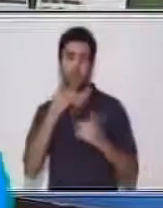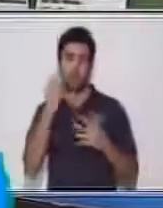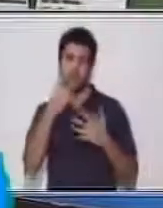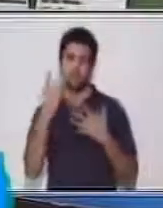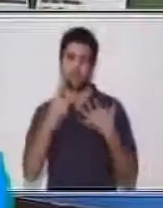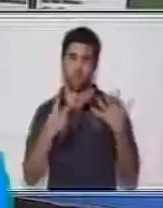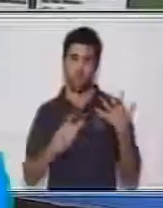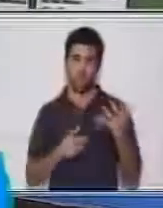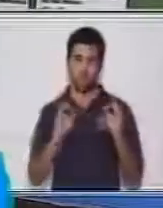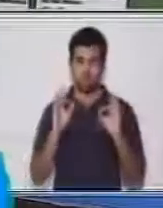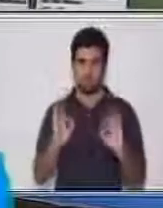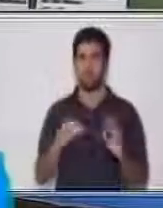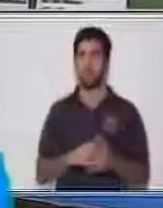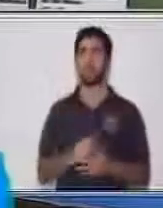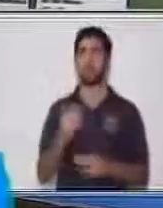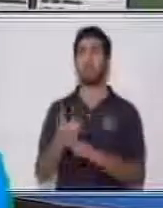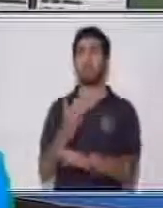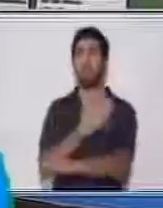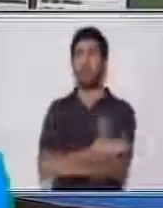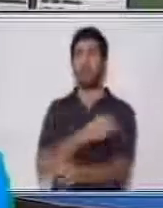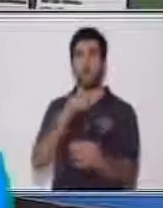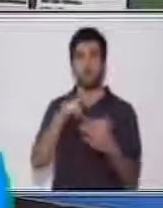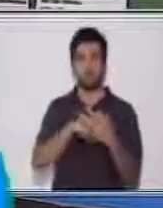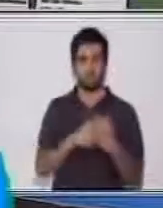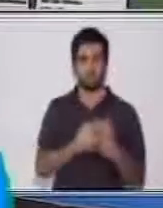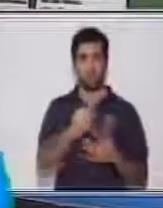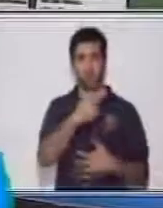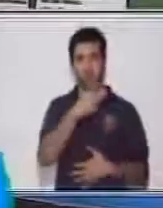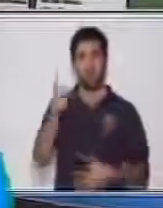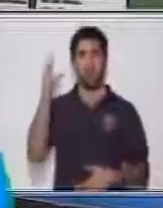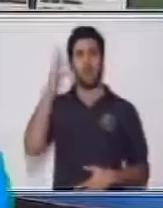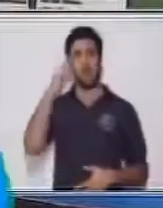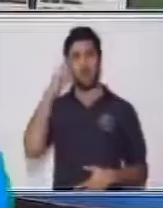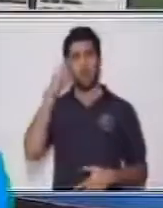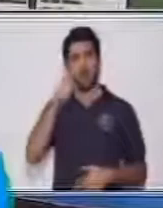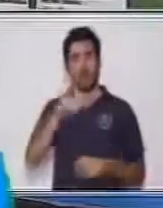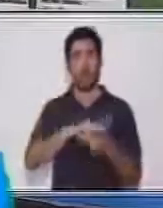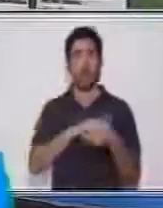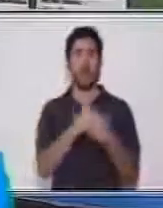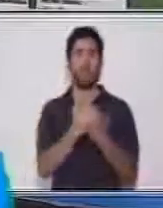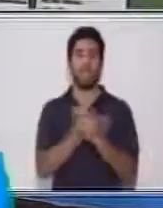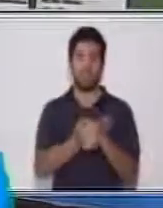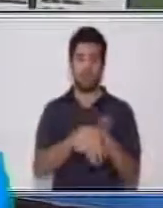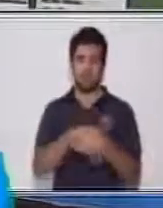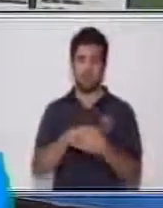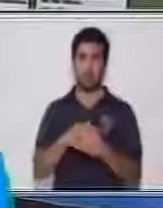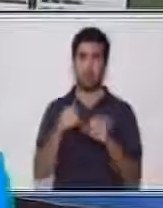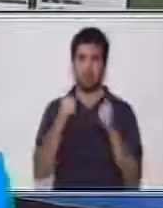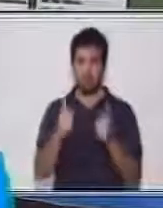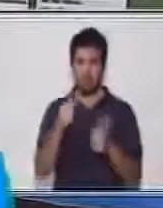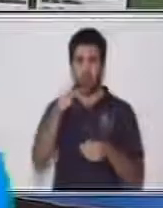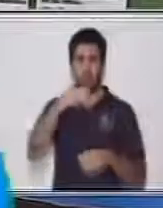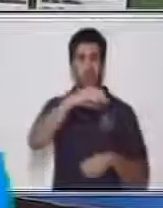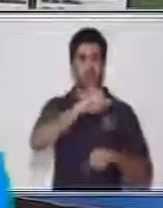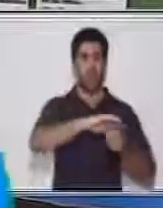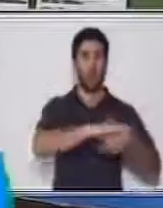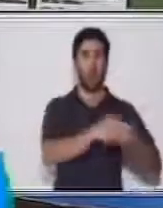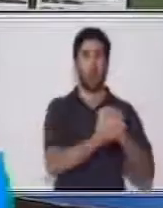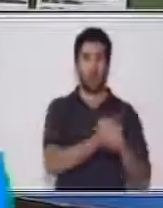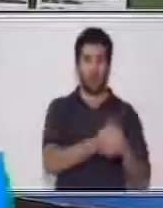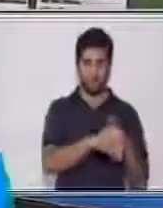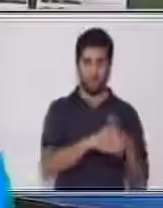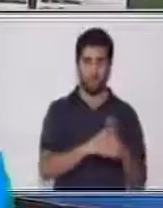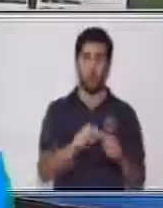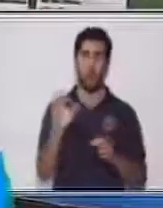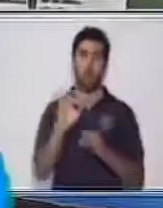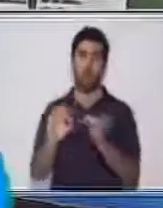área lingüística. Antes de empezar, te recomiendo que laves tus manos constantemente con agua, jabón o gel antibacterial.